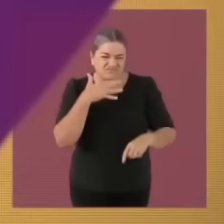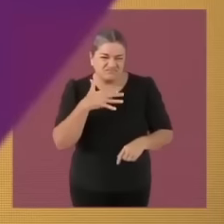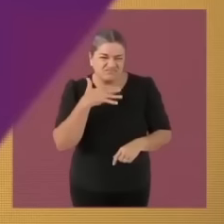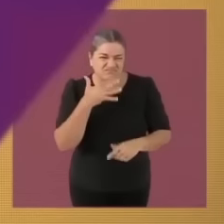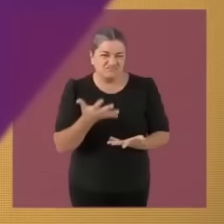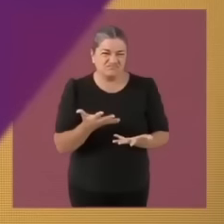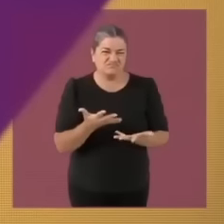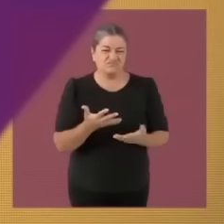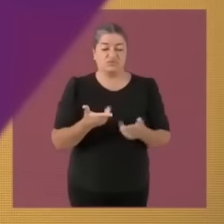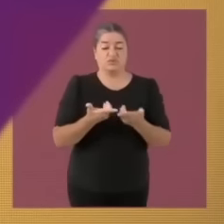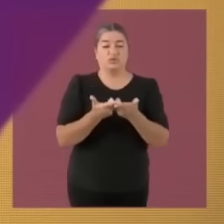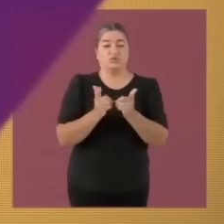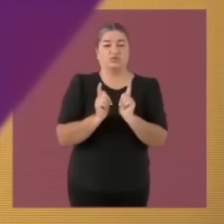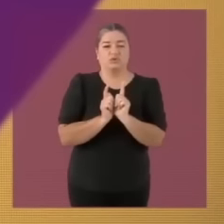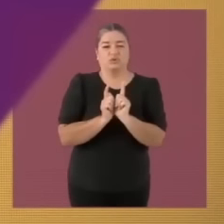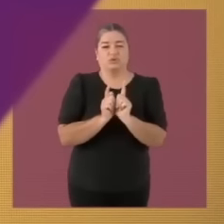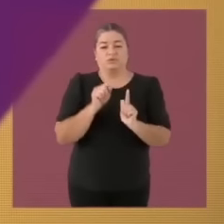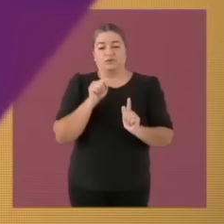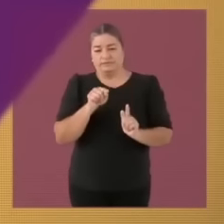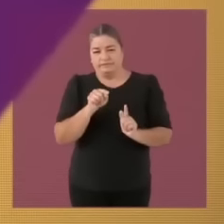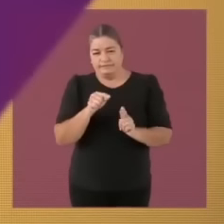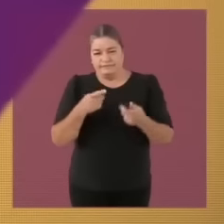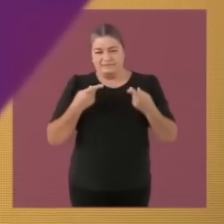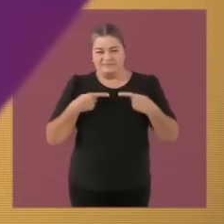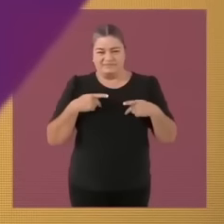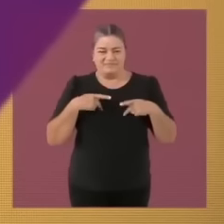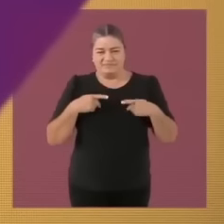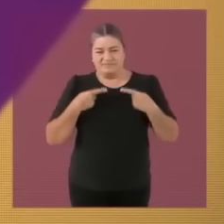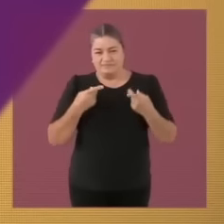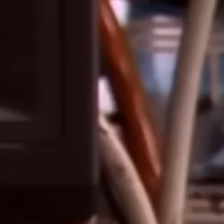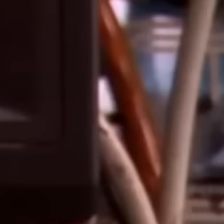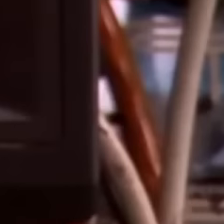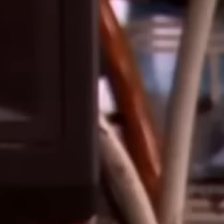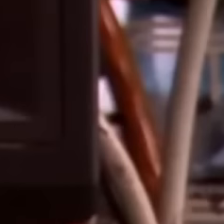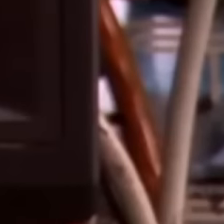Ok, y adelante. Más, veamos cuáles son las reglas del debate.